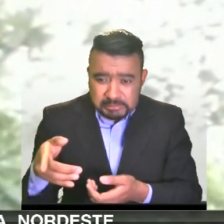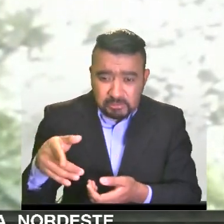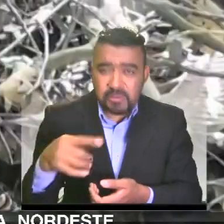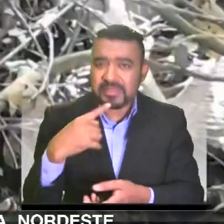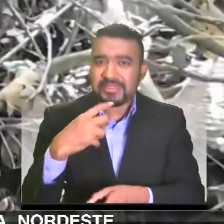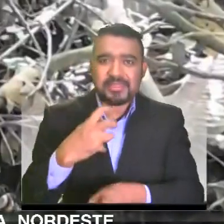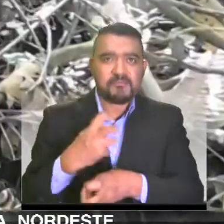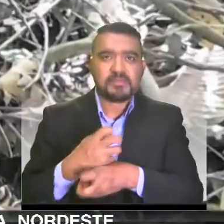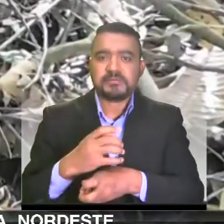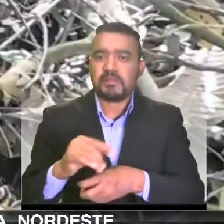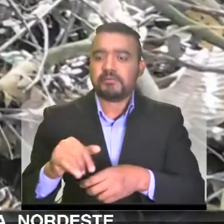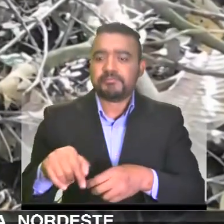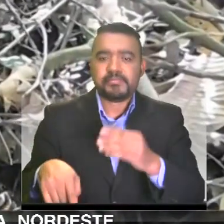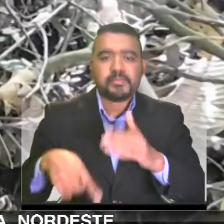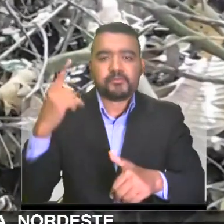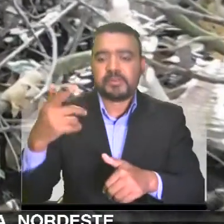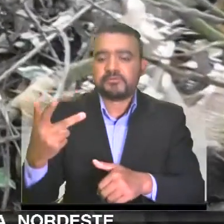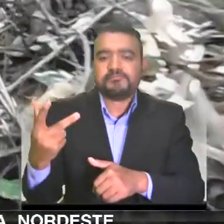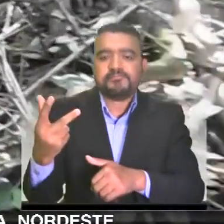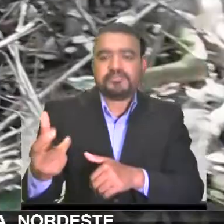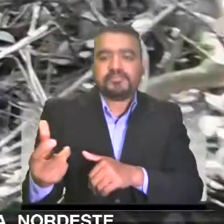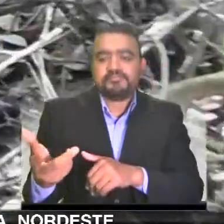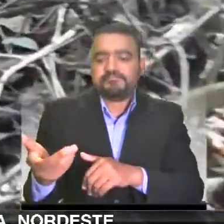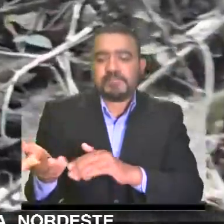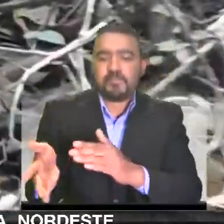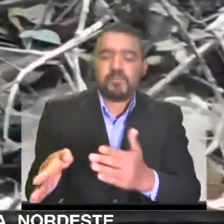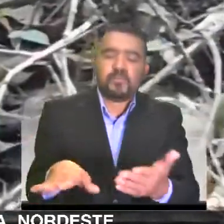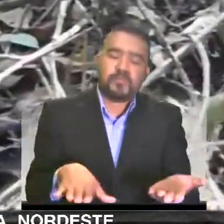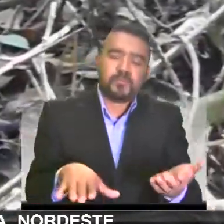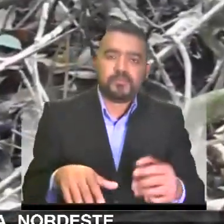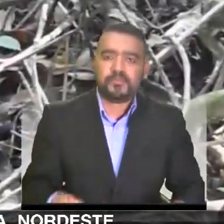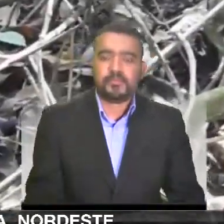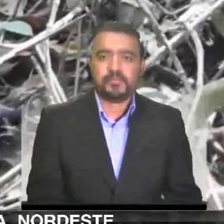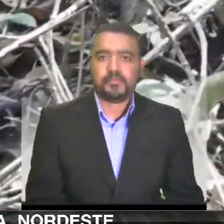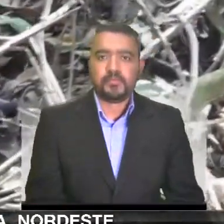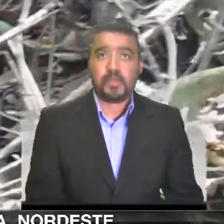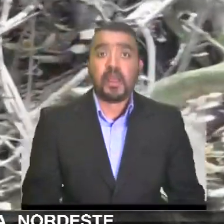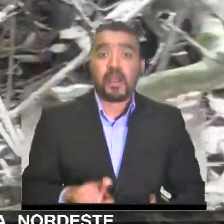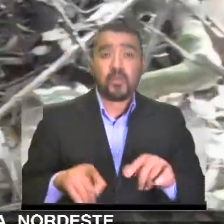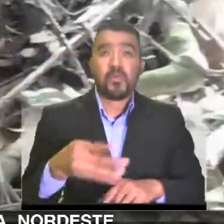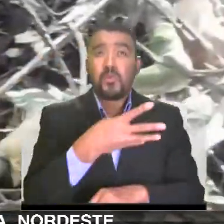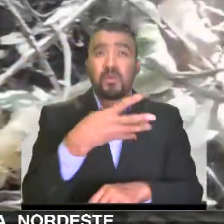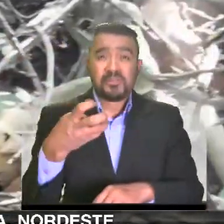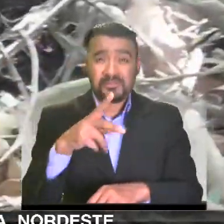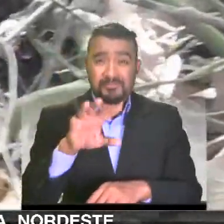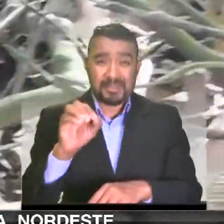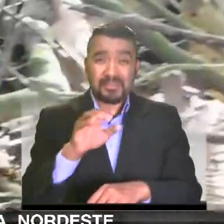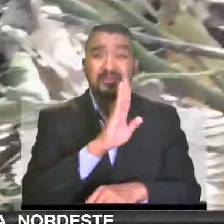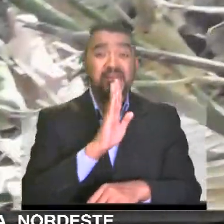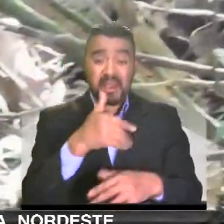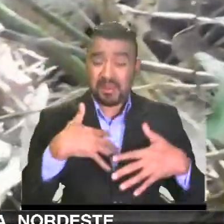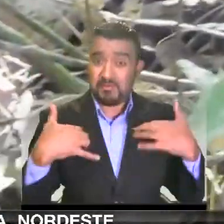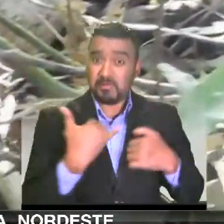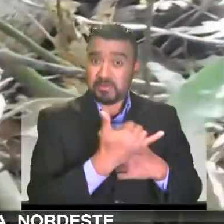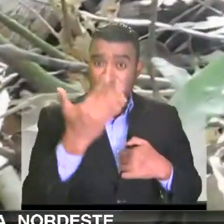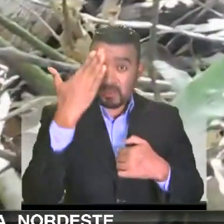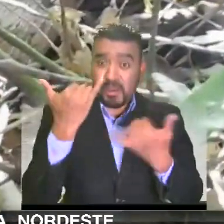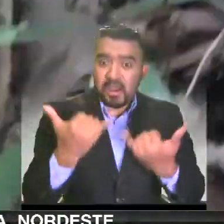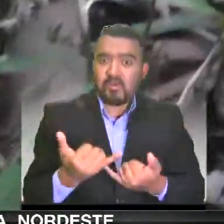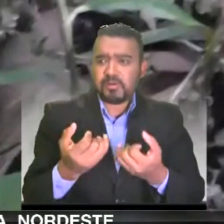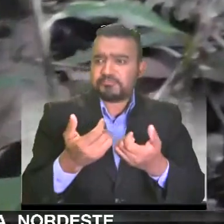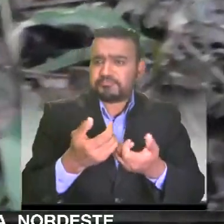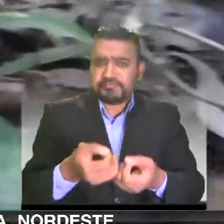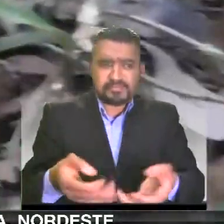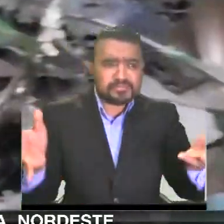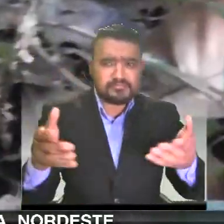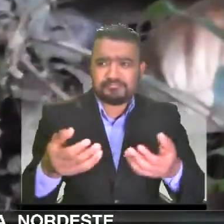eutanasia humanitaria. En lo corrido del año 2020, 416 animales silvestres han retornado a su hábitat natural con